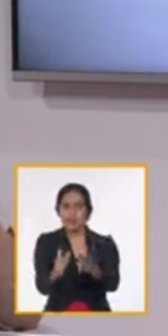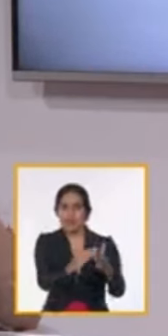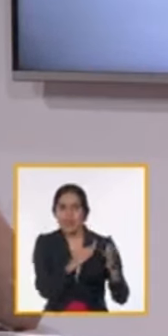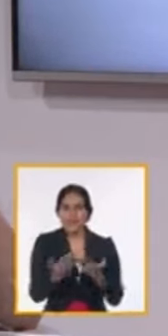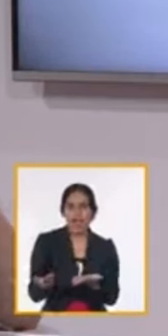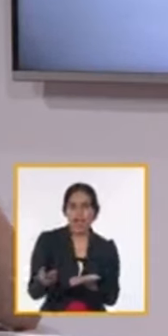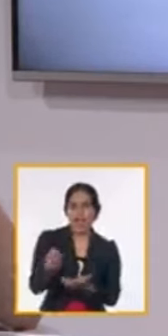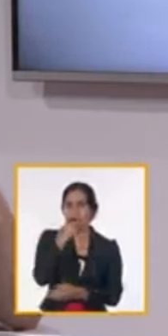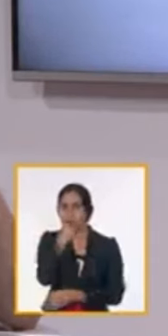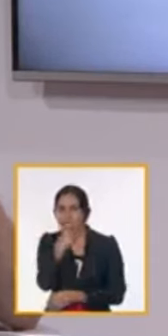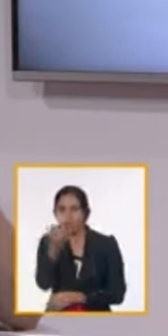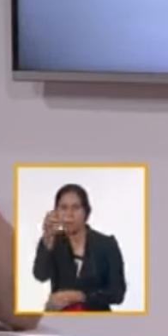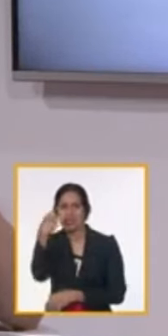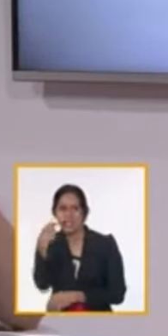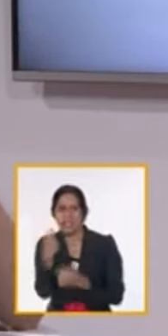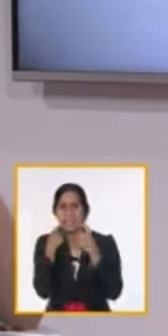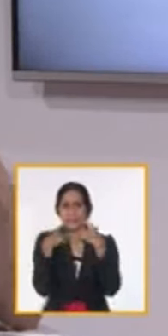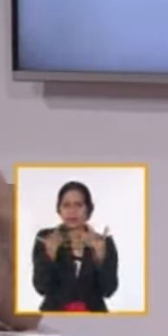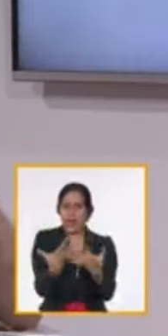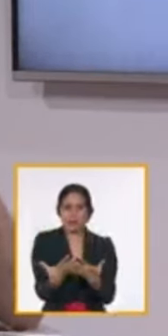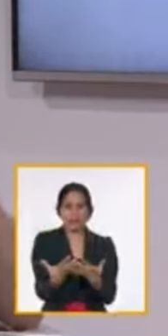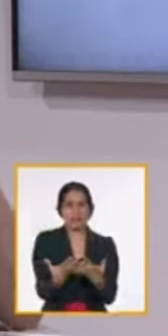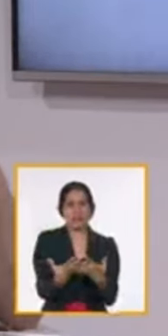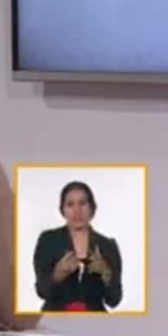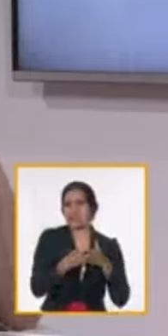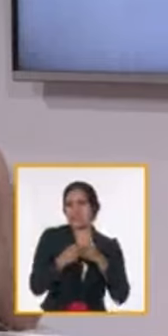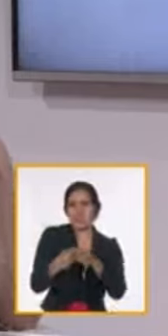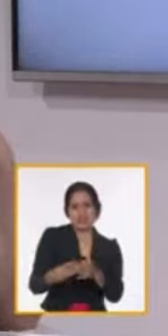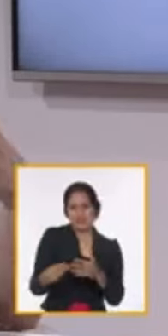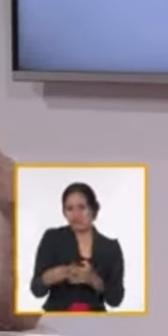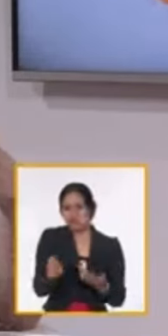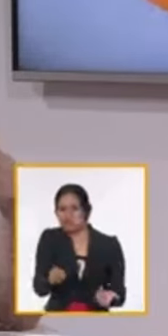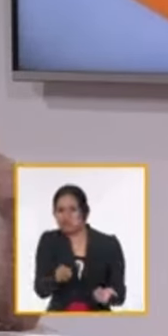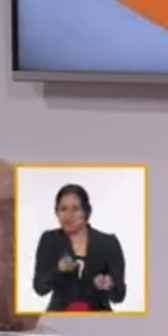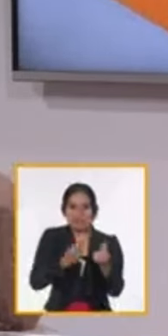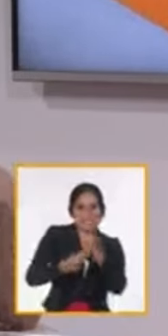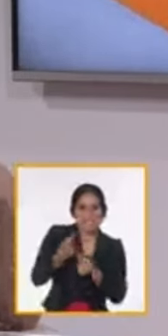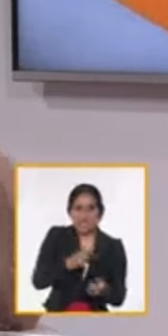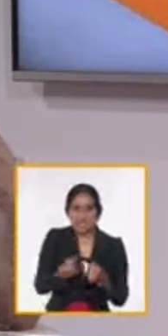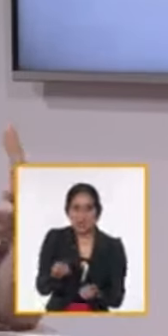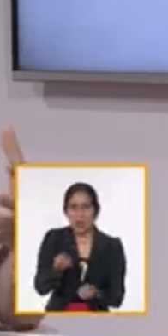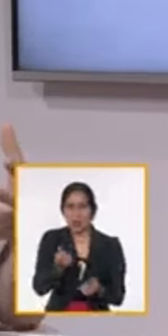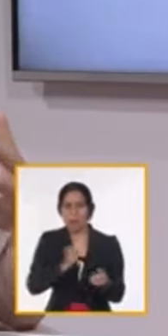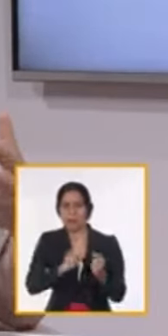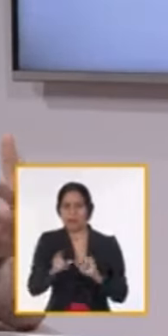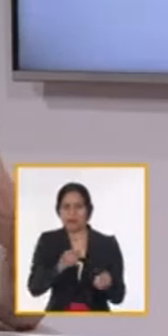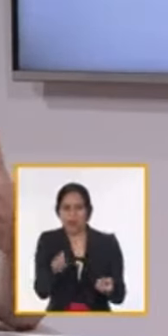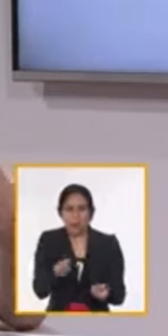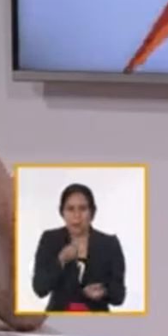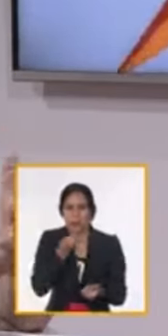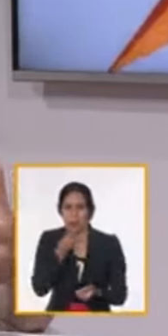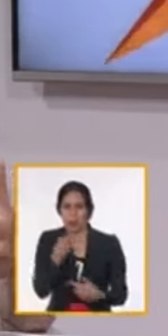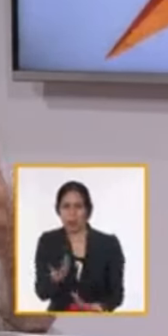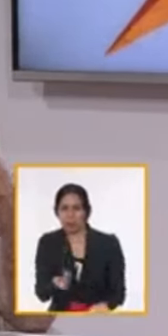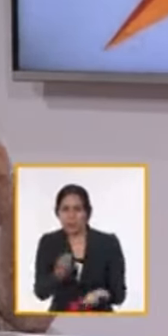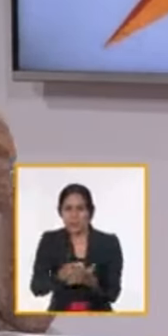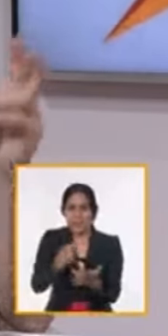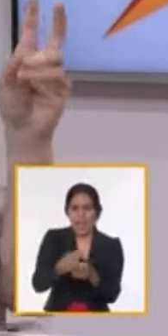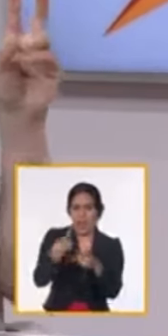que no sea solamente dinero que usen quienes buscan las ganancias. Y también, por supuesto, la defensa de